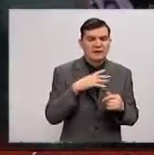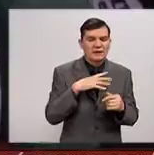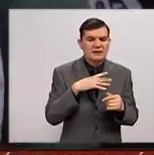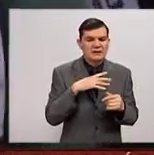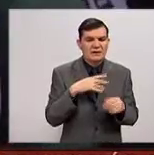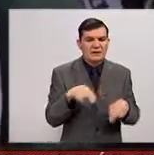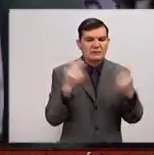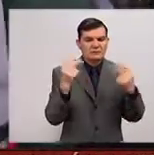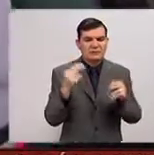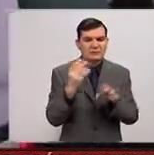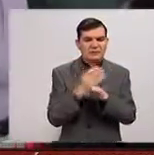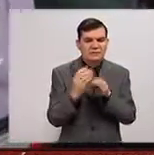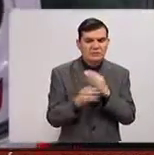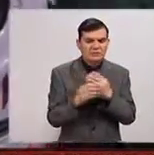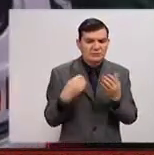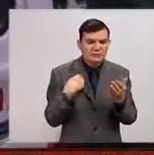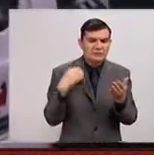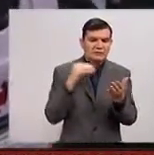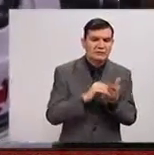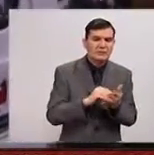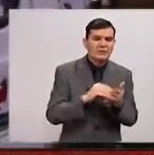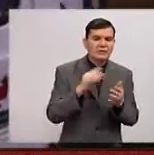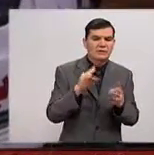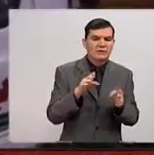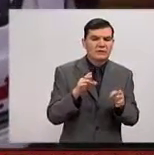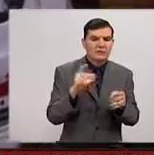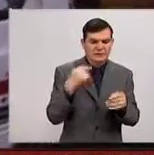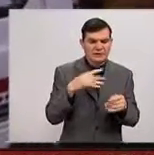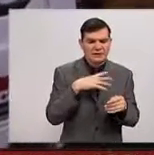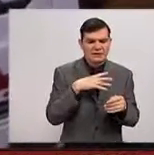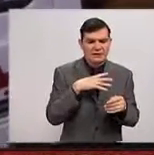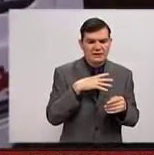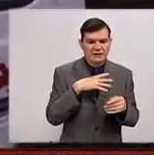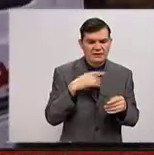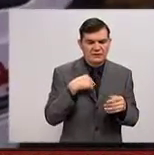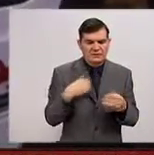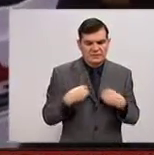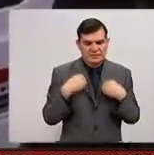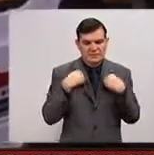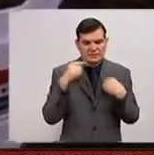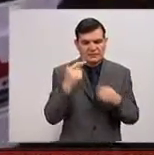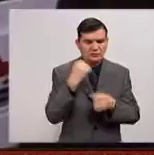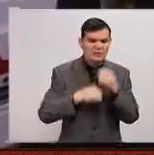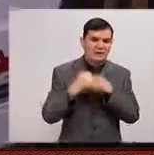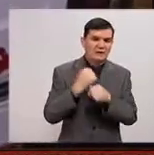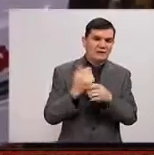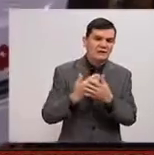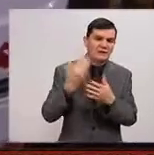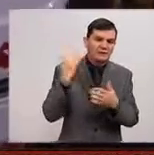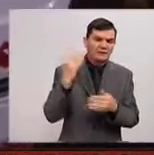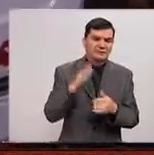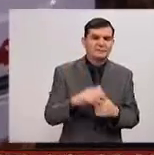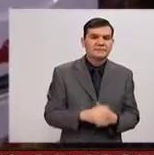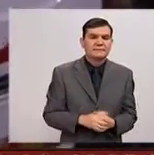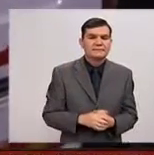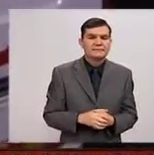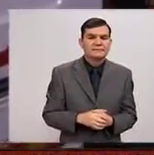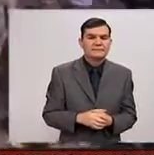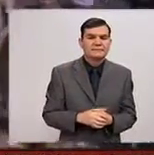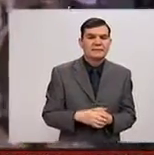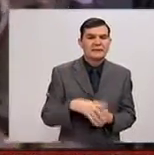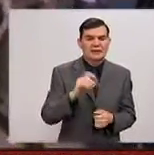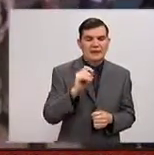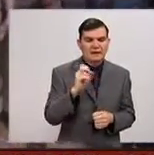a toda costa de reposicionar el gran califato que se tenía y que se vivió durante muchos siglos en Medio